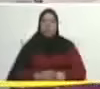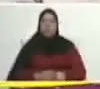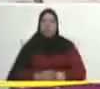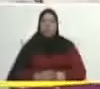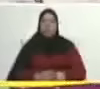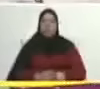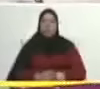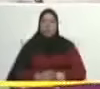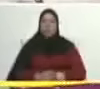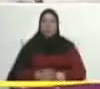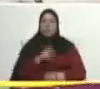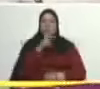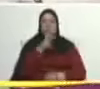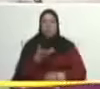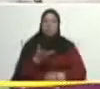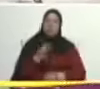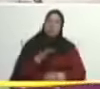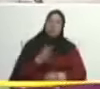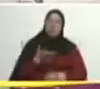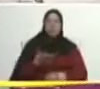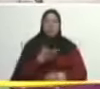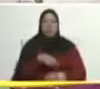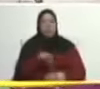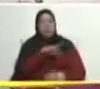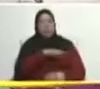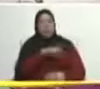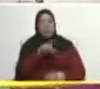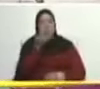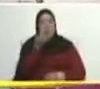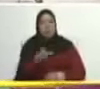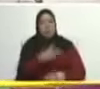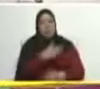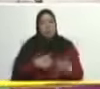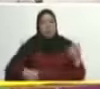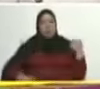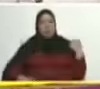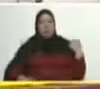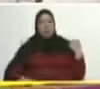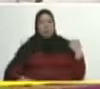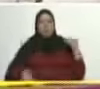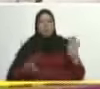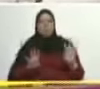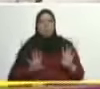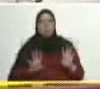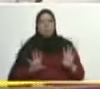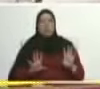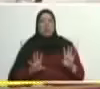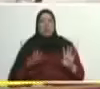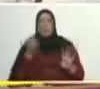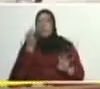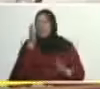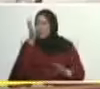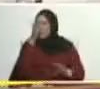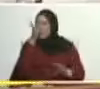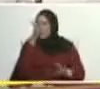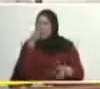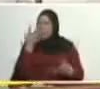Es algo sospechoso, dijo Biden, como así, tratando de hacer una broma, un